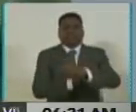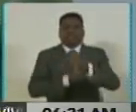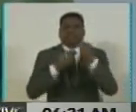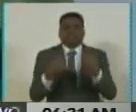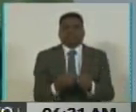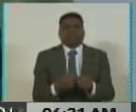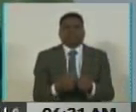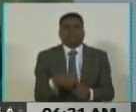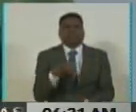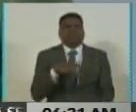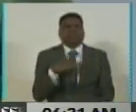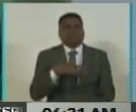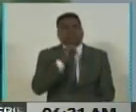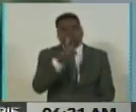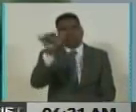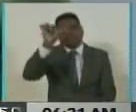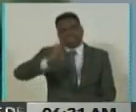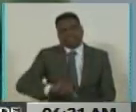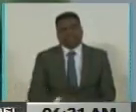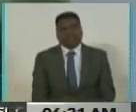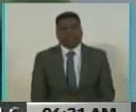sienten desasistidos